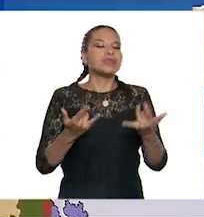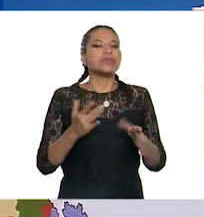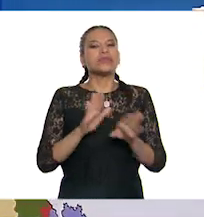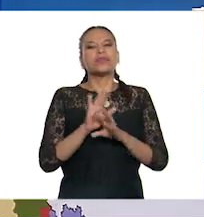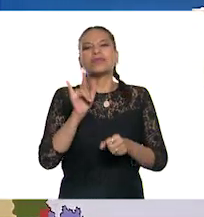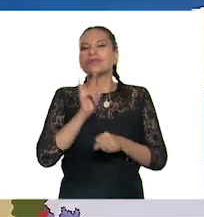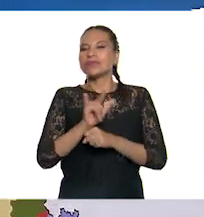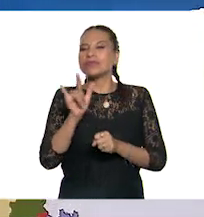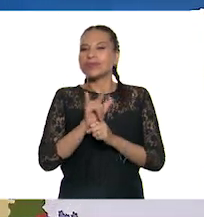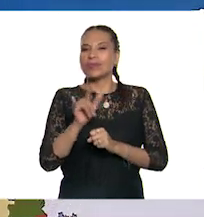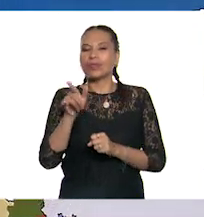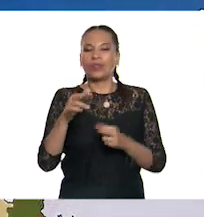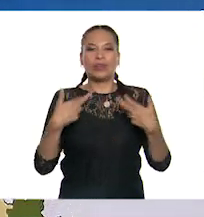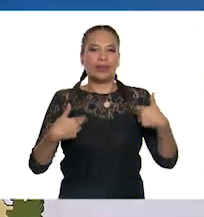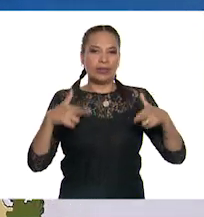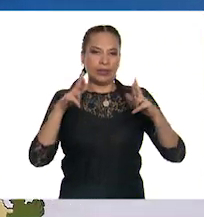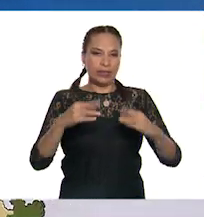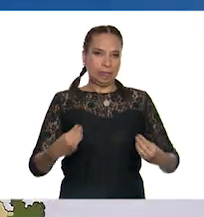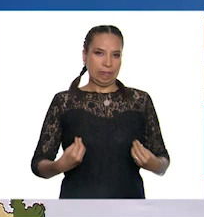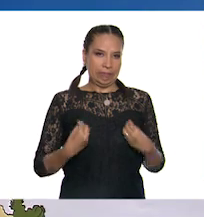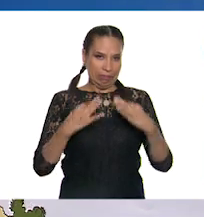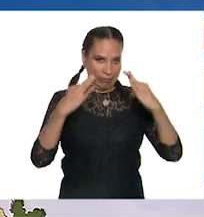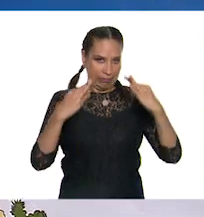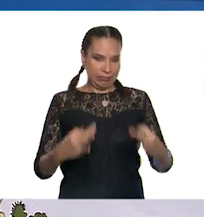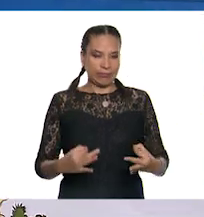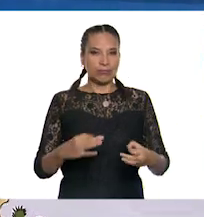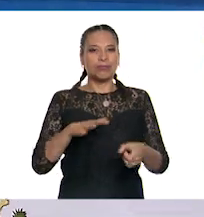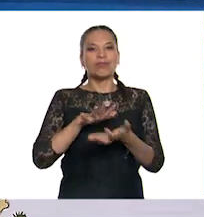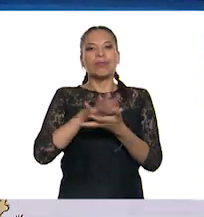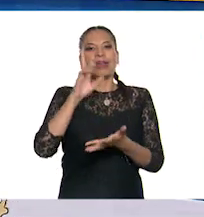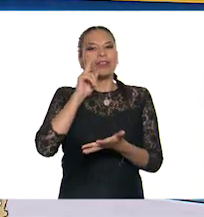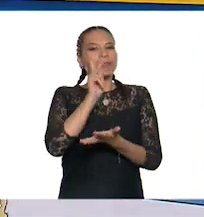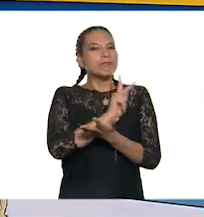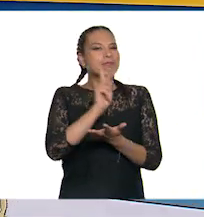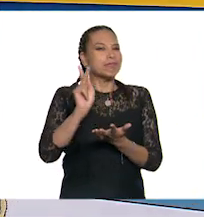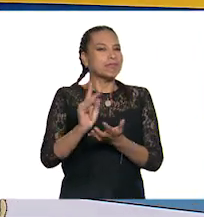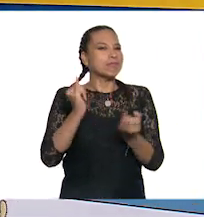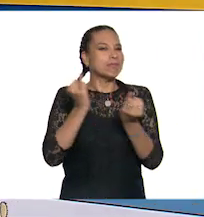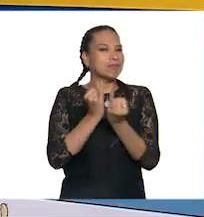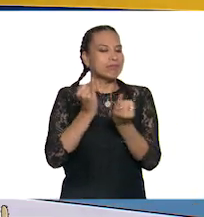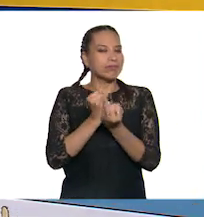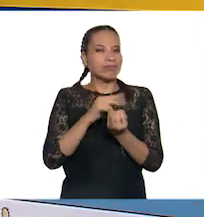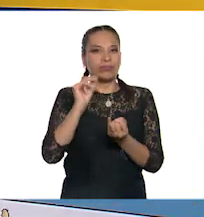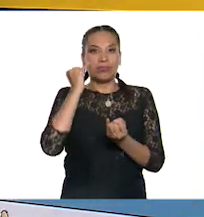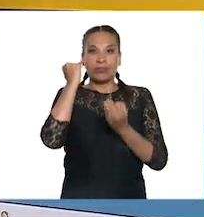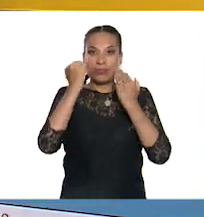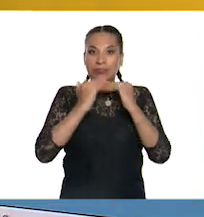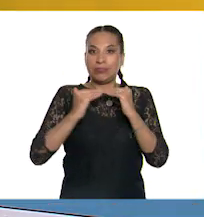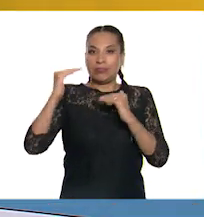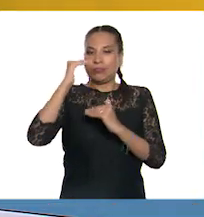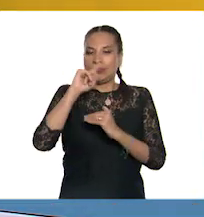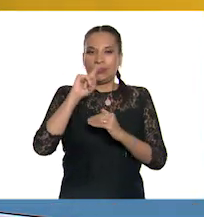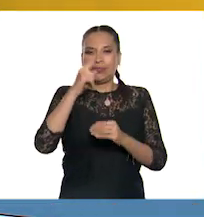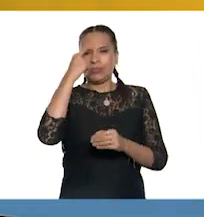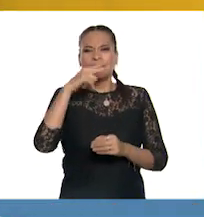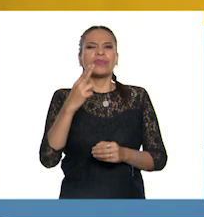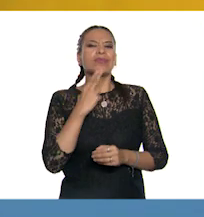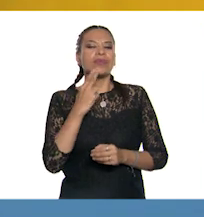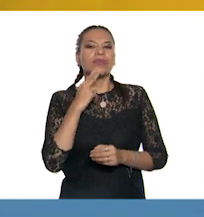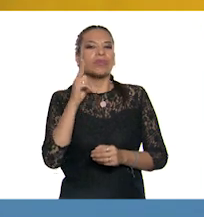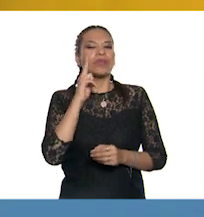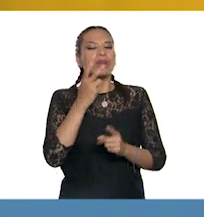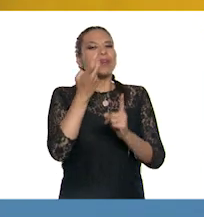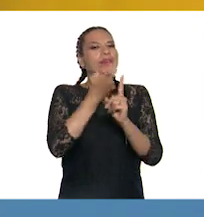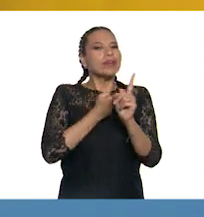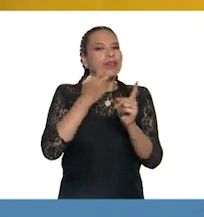que representaran la realidad con la mayor fidelidad posible, sin idealizarla, y con el propósito de